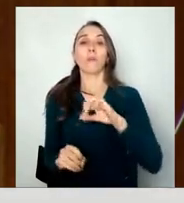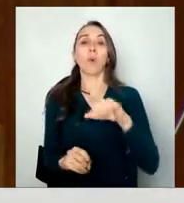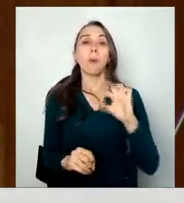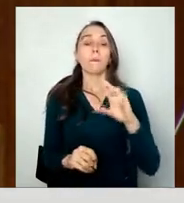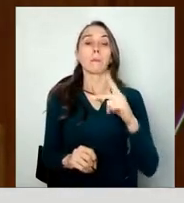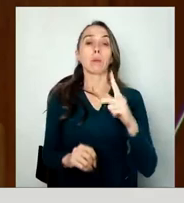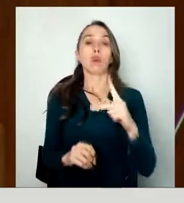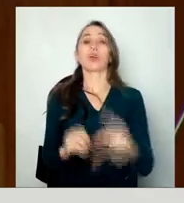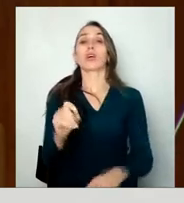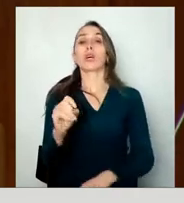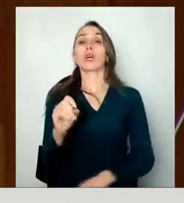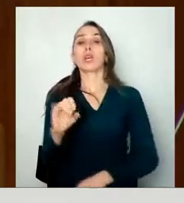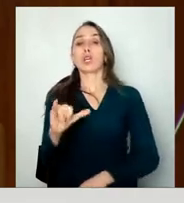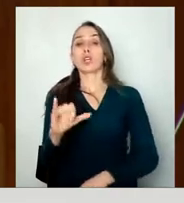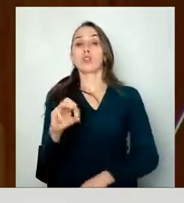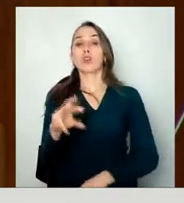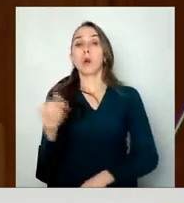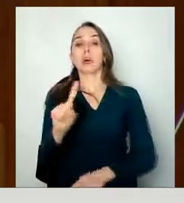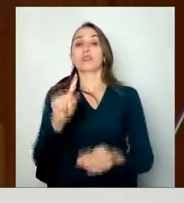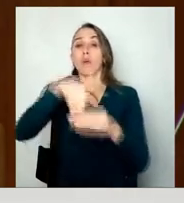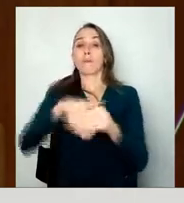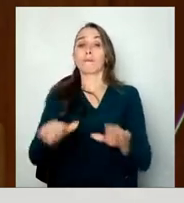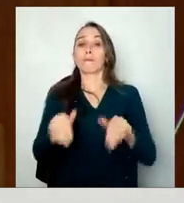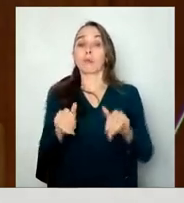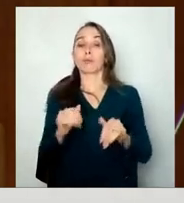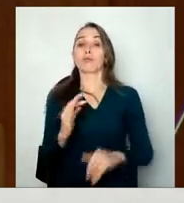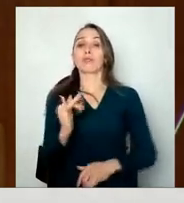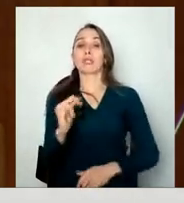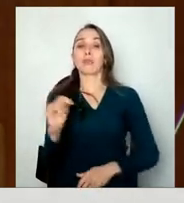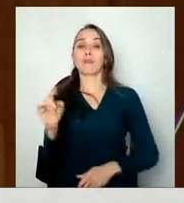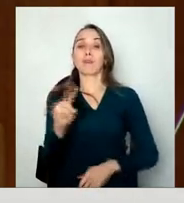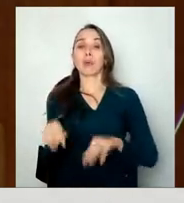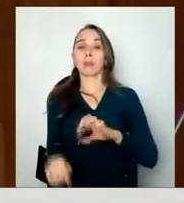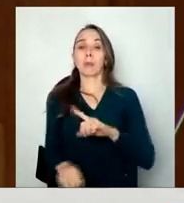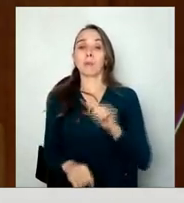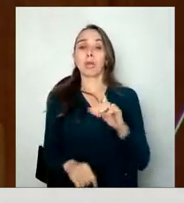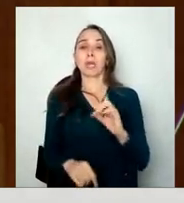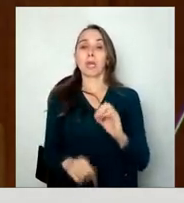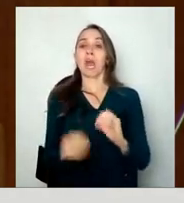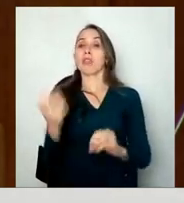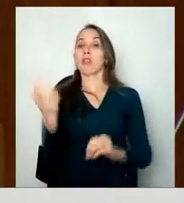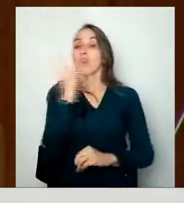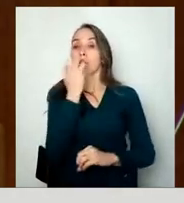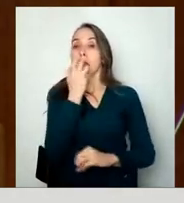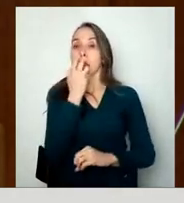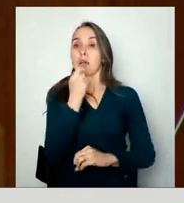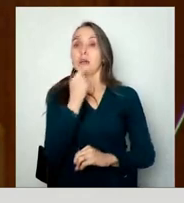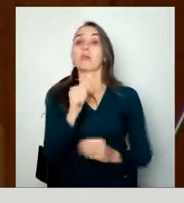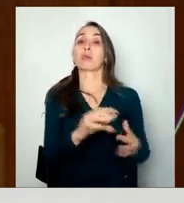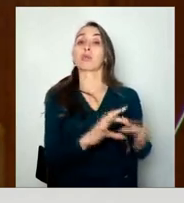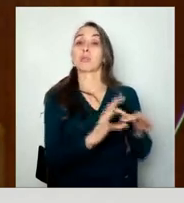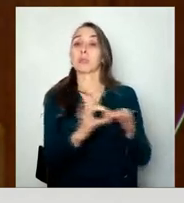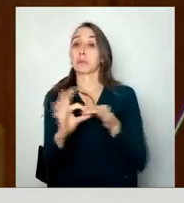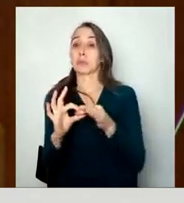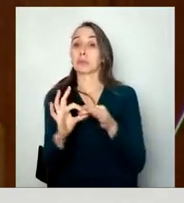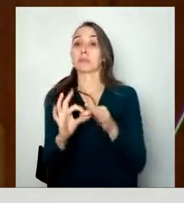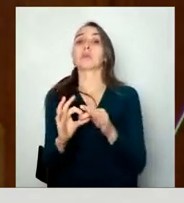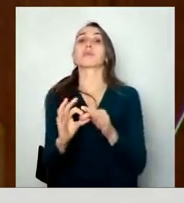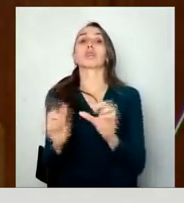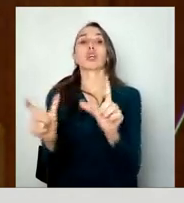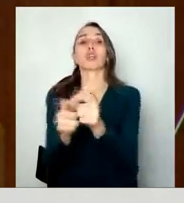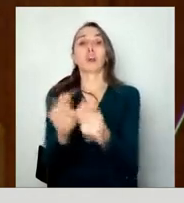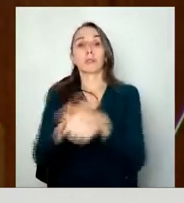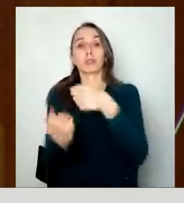se abstuvieron los diputados Ricardo Cifuentes Miguel mellado y Jaime Naranjo como consecuencia lo anterior la comisión de Hacienda recomienda